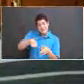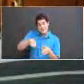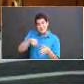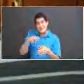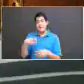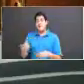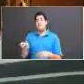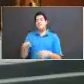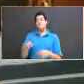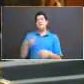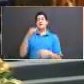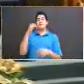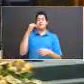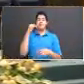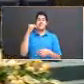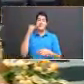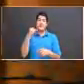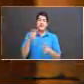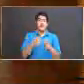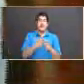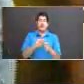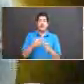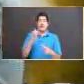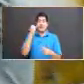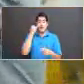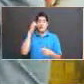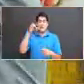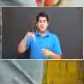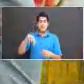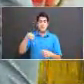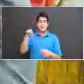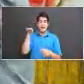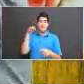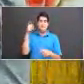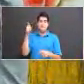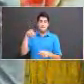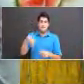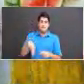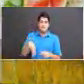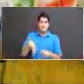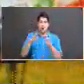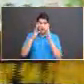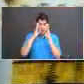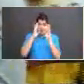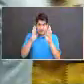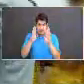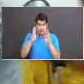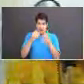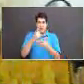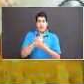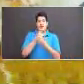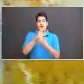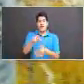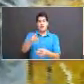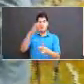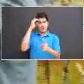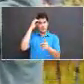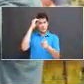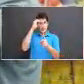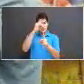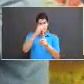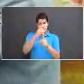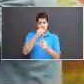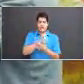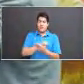porque Ibsan le ayudó a hacer su objetivo. Porque es padre de un objetivo. La Santa Cena le ayuda